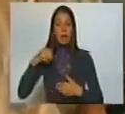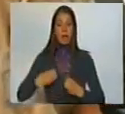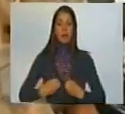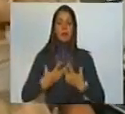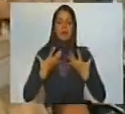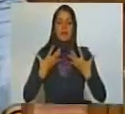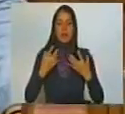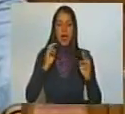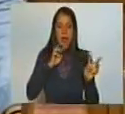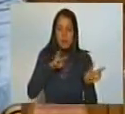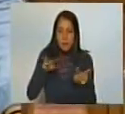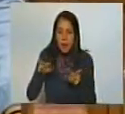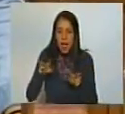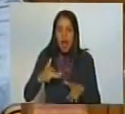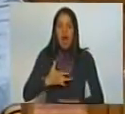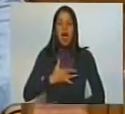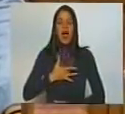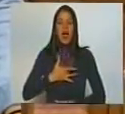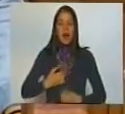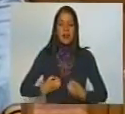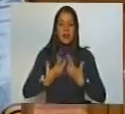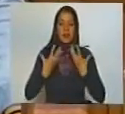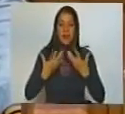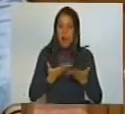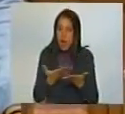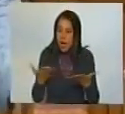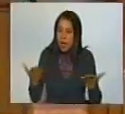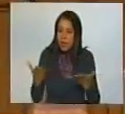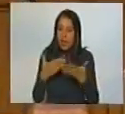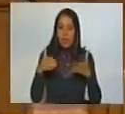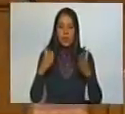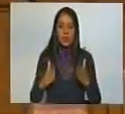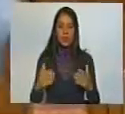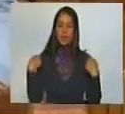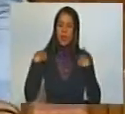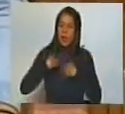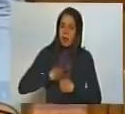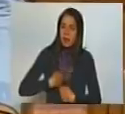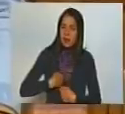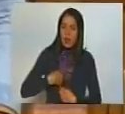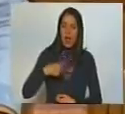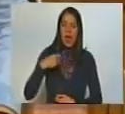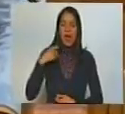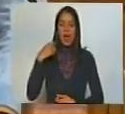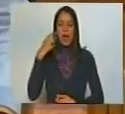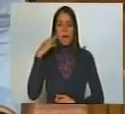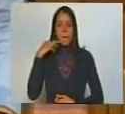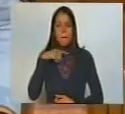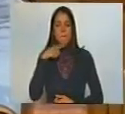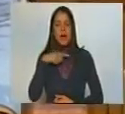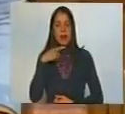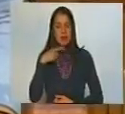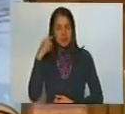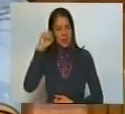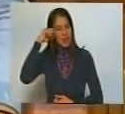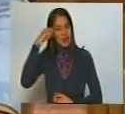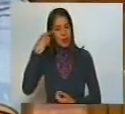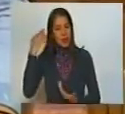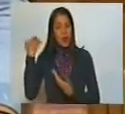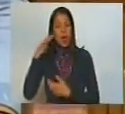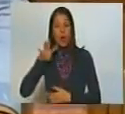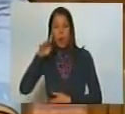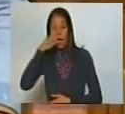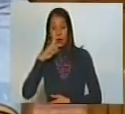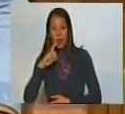verlos a ustedes aquí, muchachos. Al verlos vestidos y recordar 4 años atrás donde